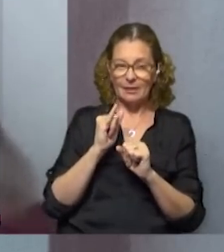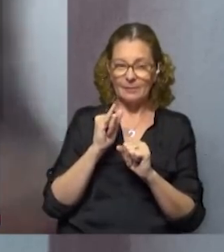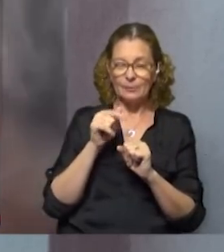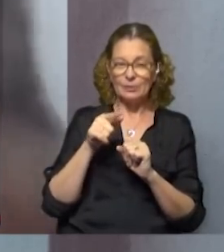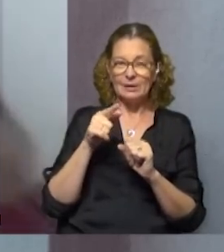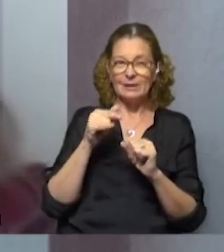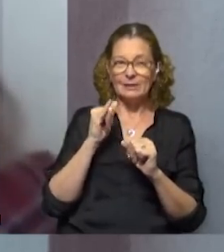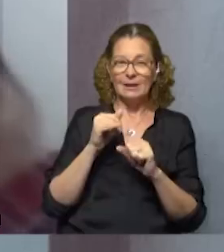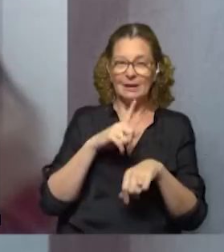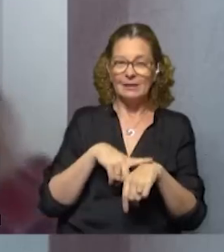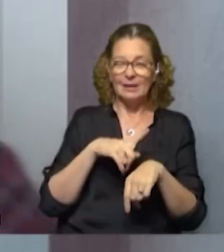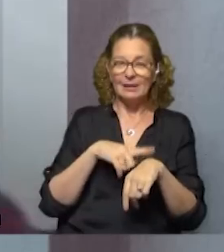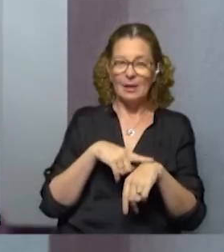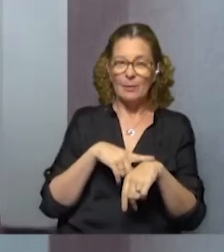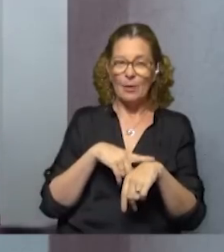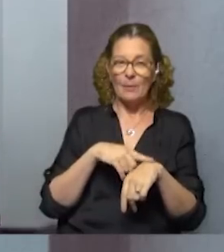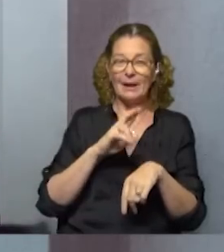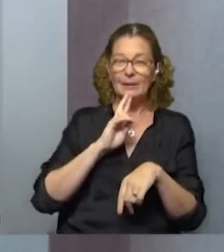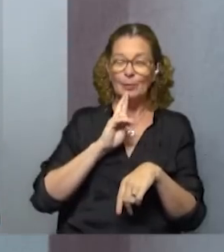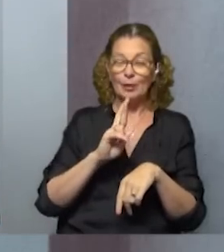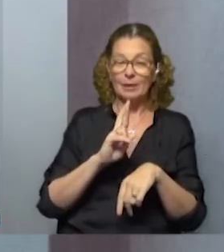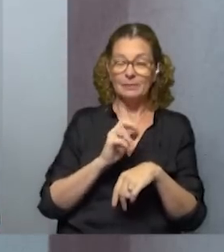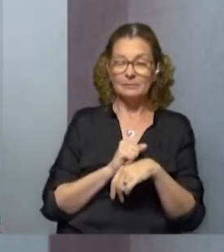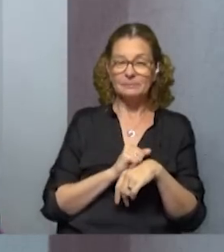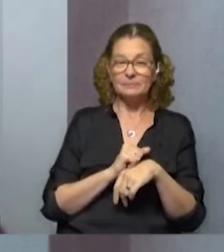tiene tiempo para eso